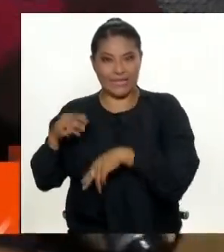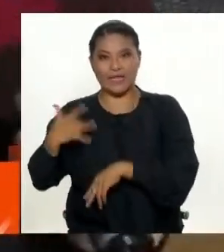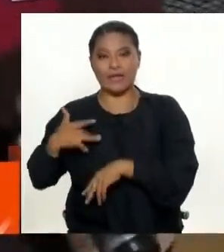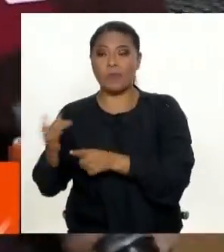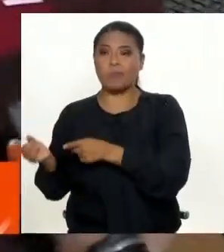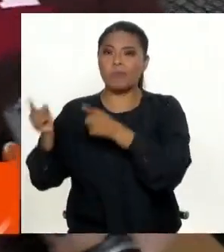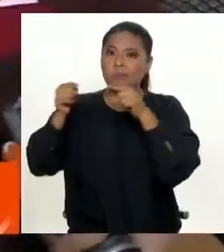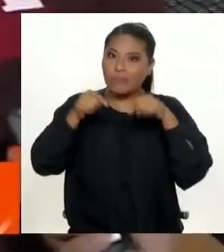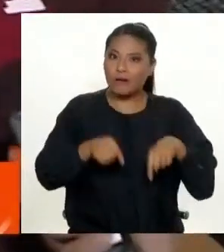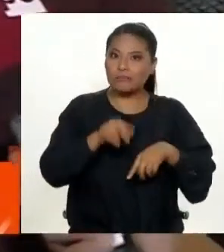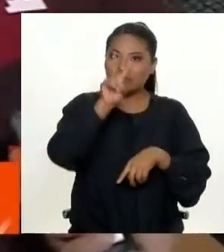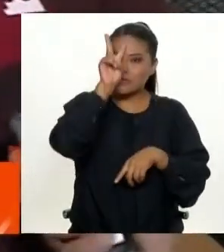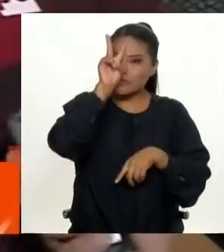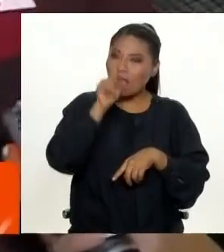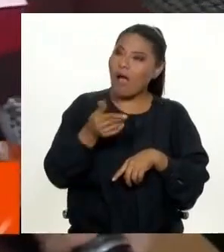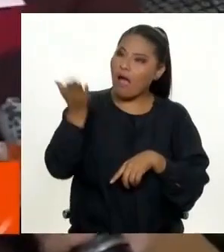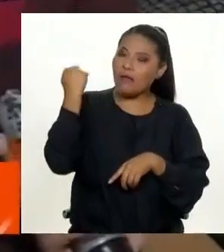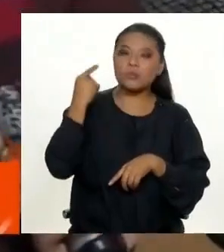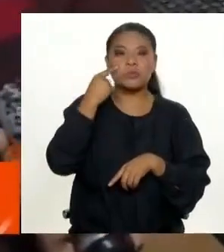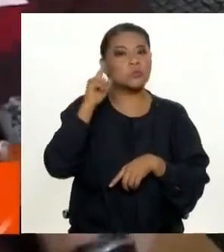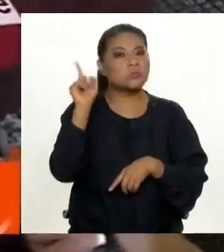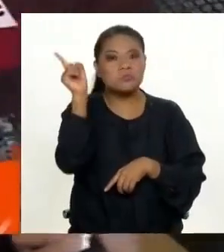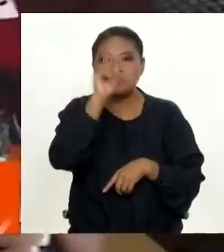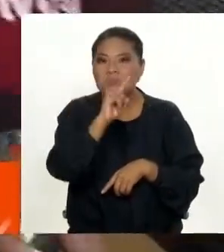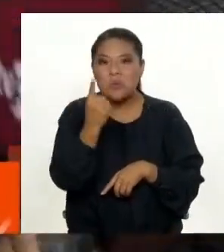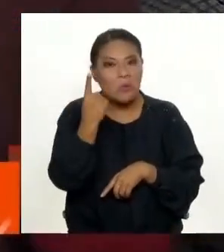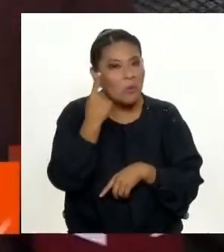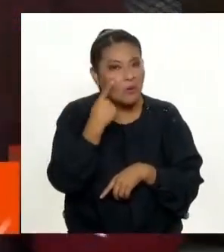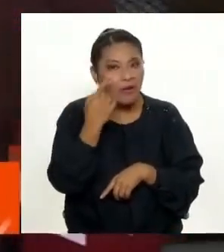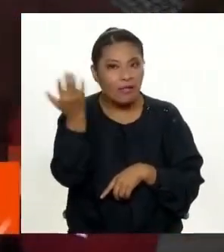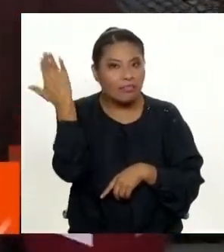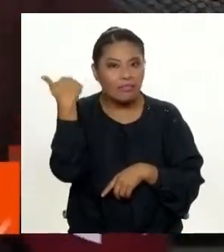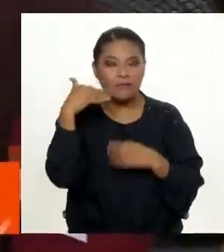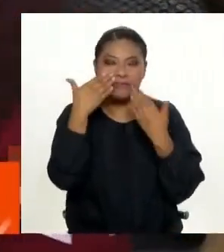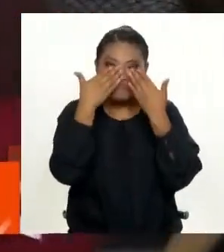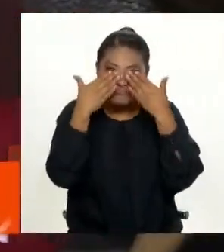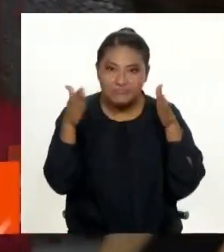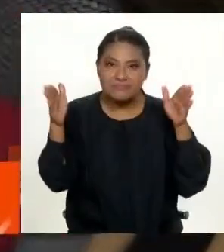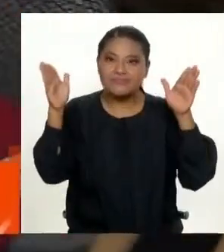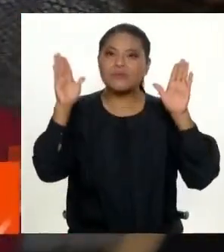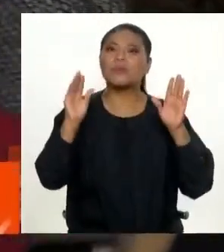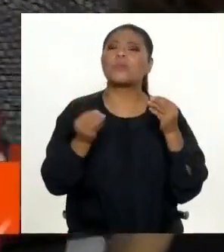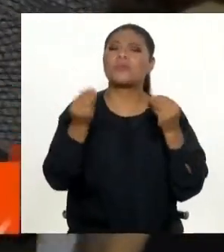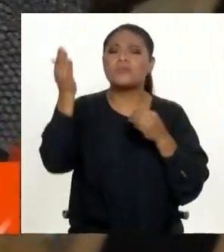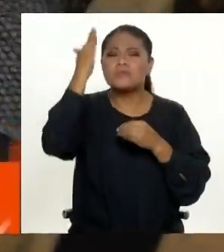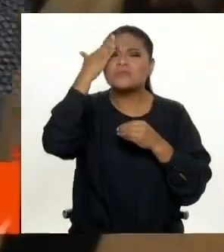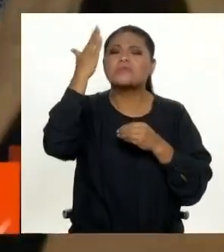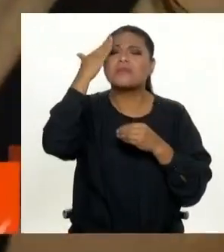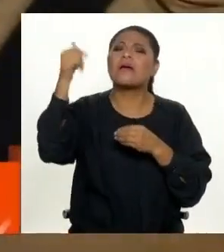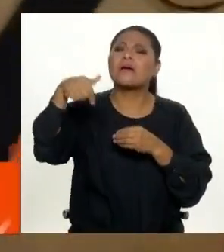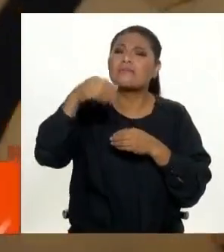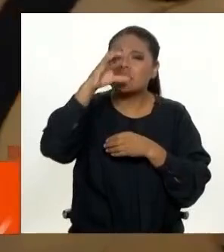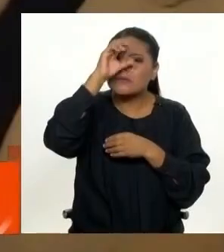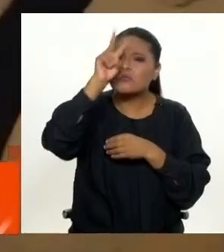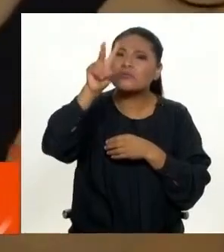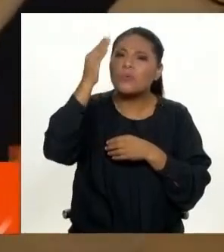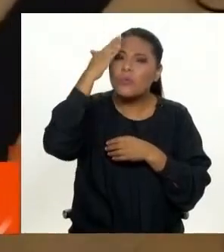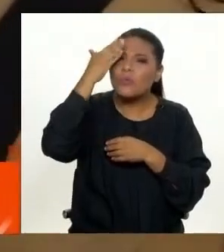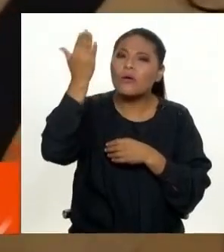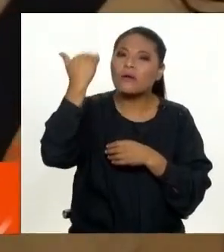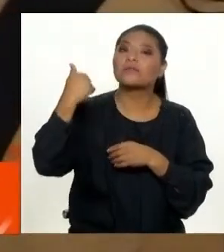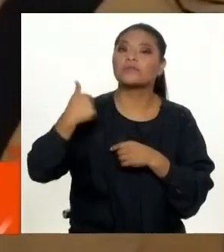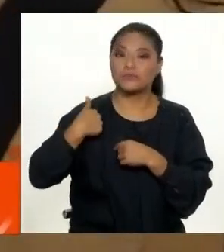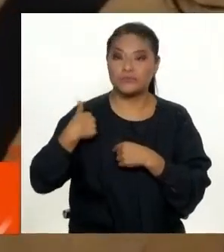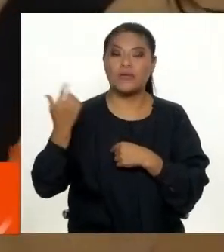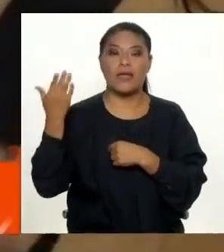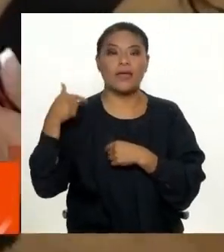Raymi? No lo habíamos conocido, vinimos justamente para eso. ¿Cómo es que se enteran de esta gran celebración aquí en el Cusco? Yo tengo un